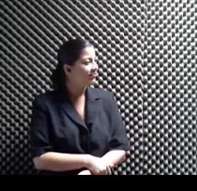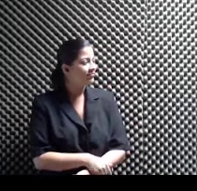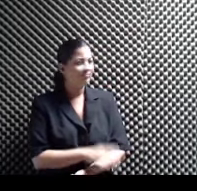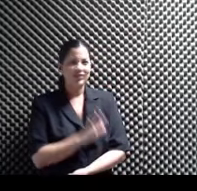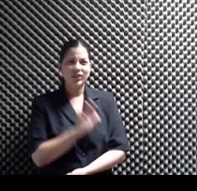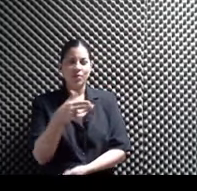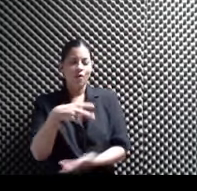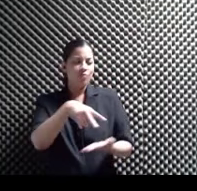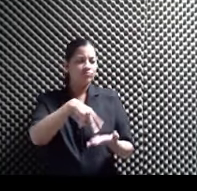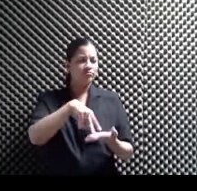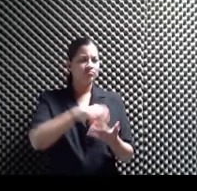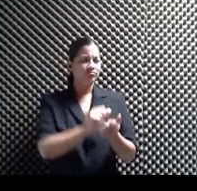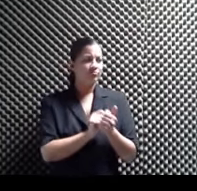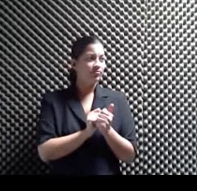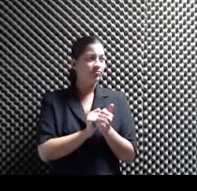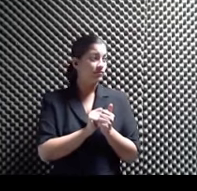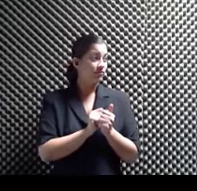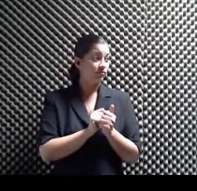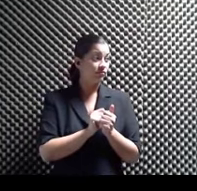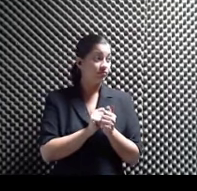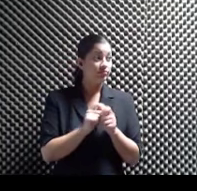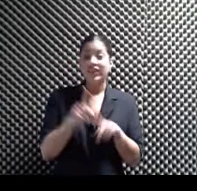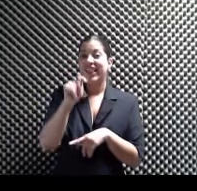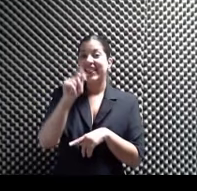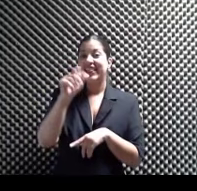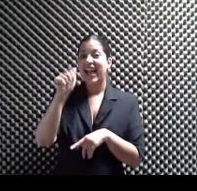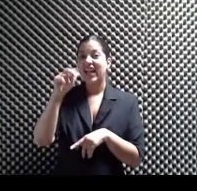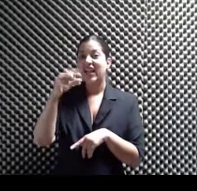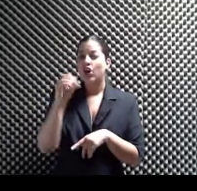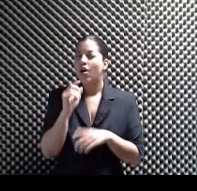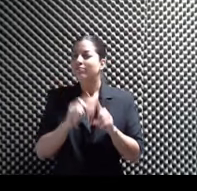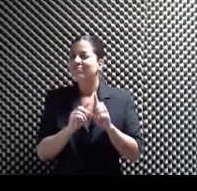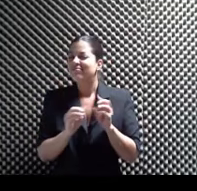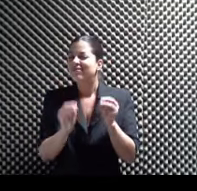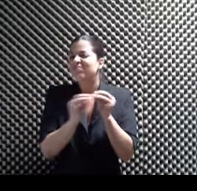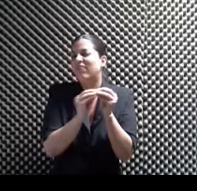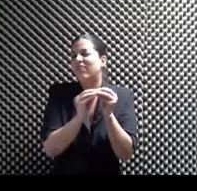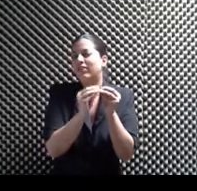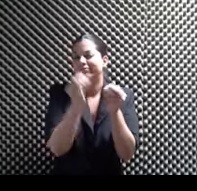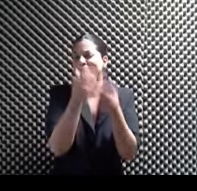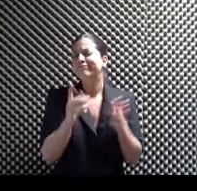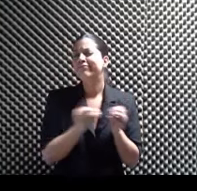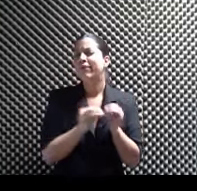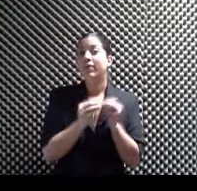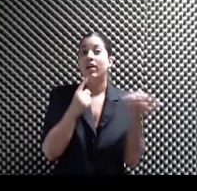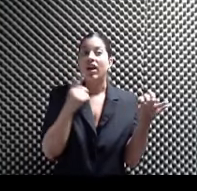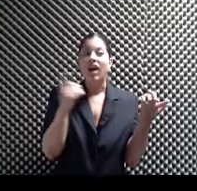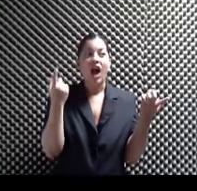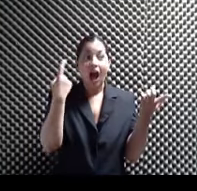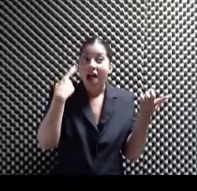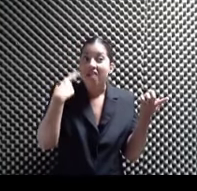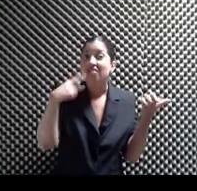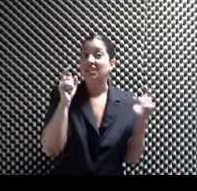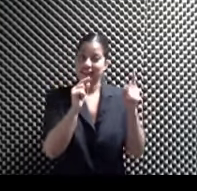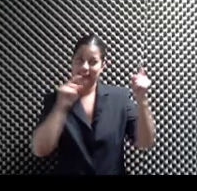Sí, pero además ¿Además? Dale a ver, dale a ver si tú llegas, dale Si yo llego a donde A donde él